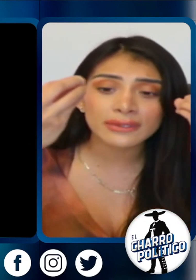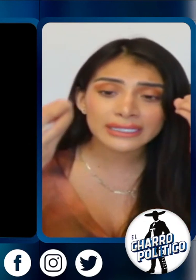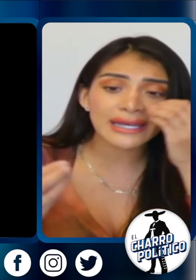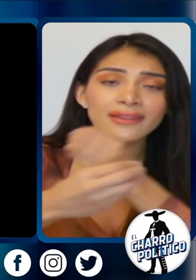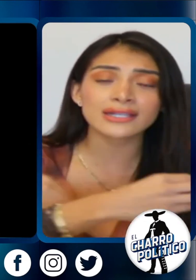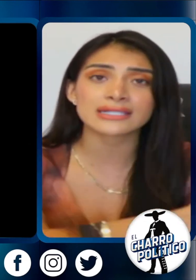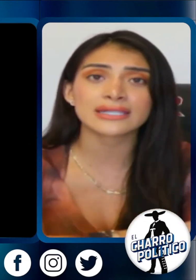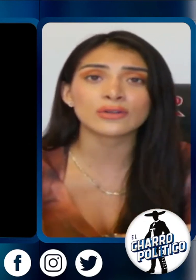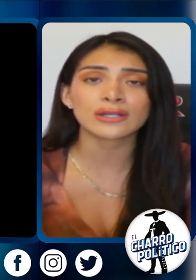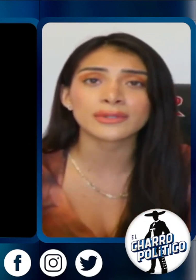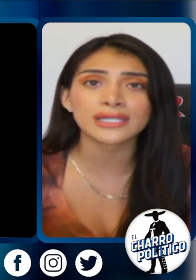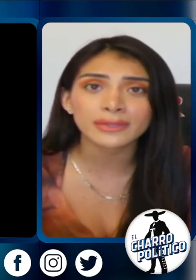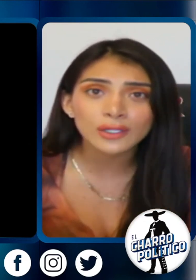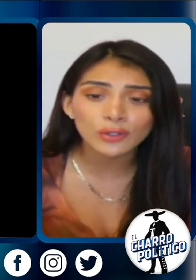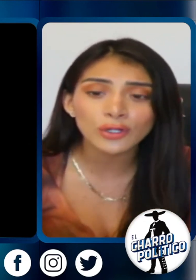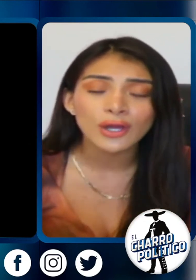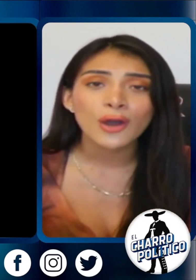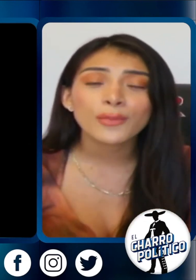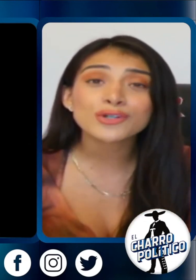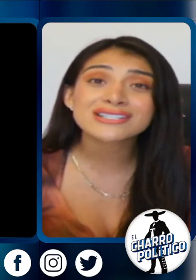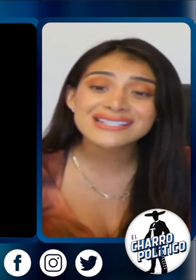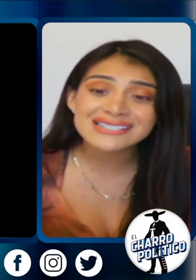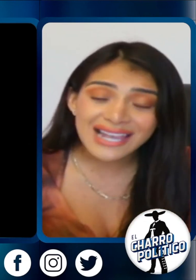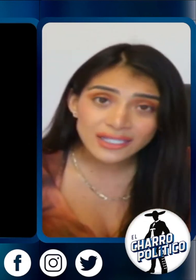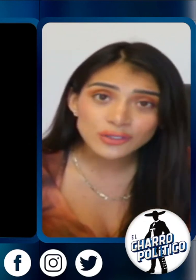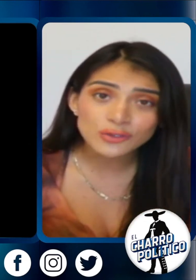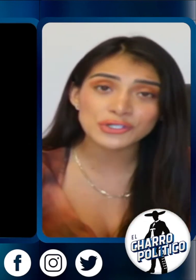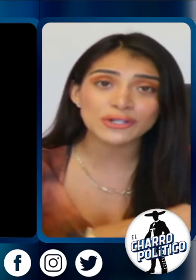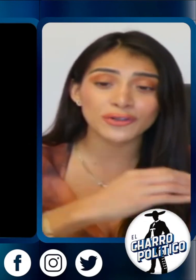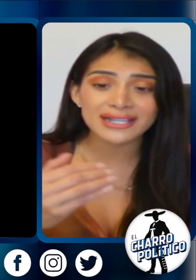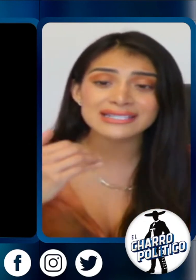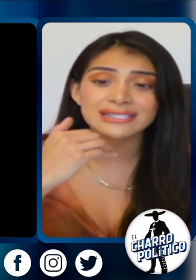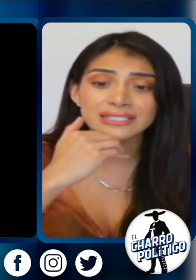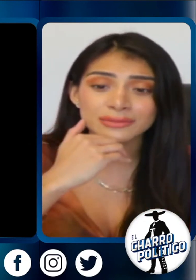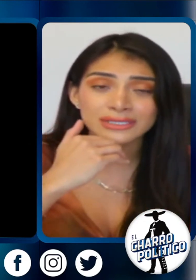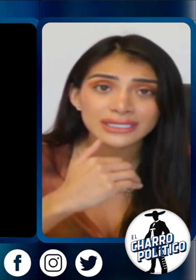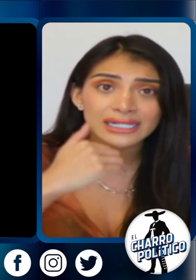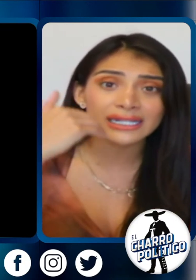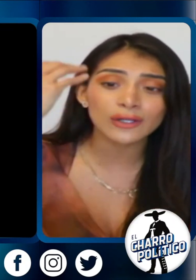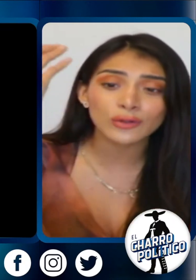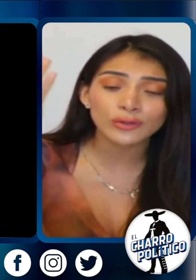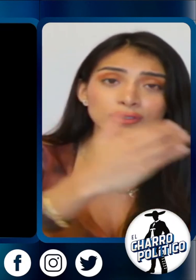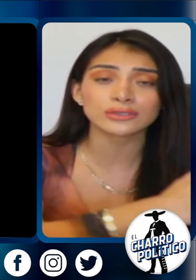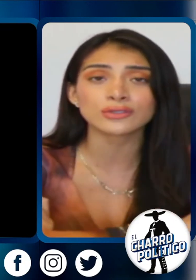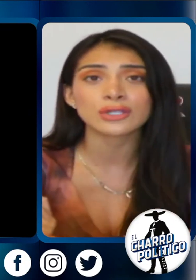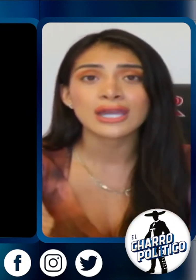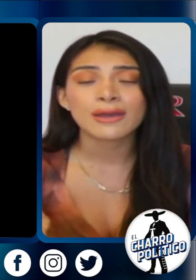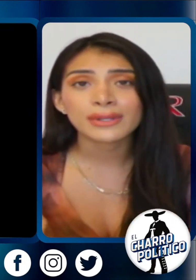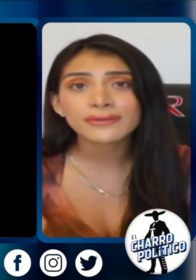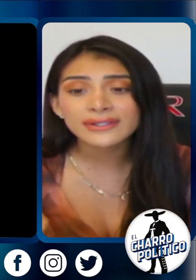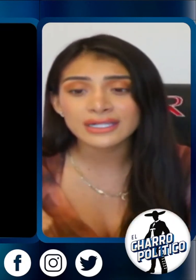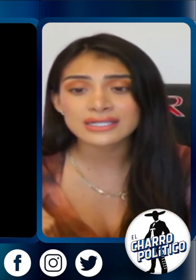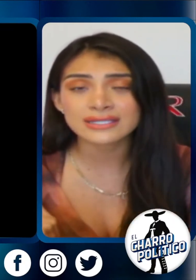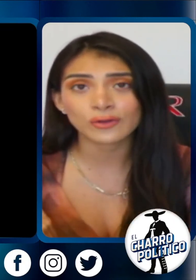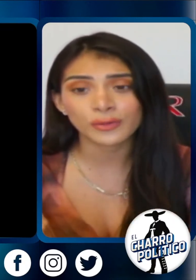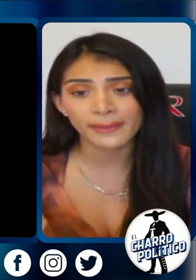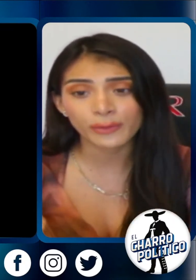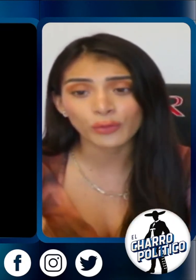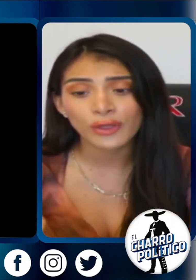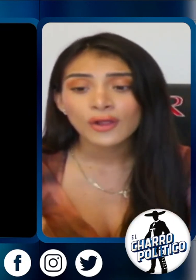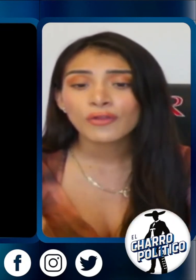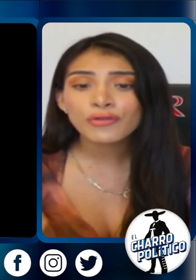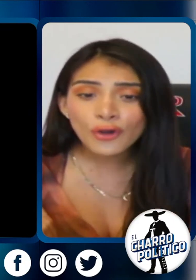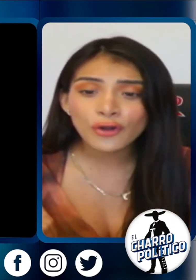su posibilidad de acceder a una vida mejor por seis años y lo dejas en desventaja con otros perfiles de